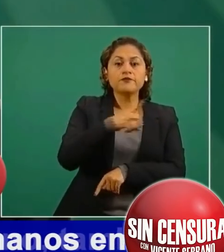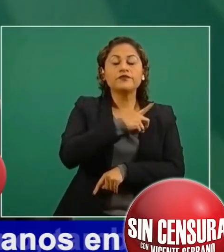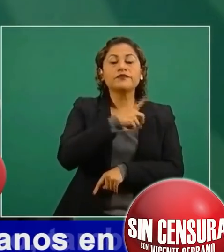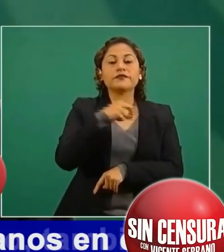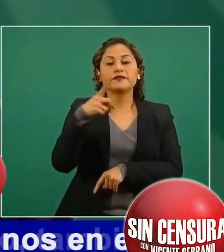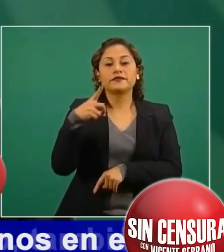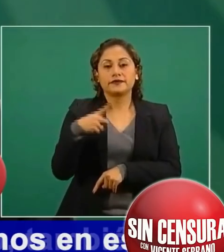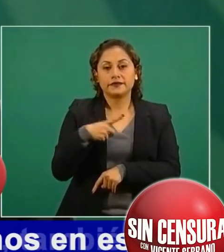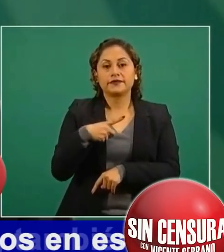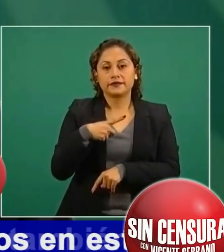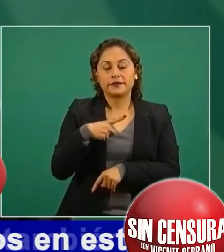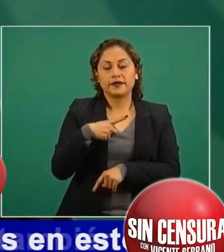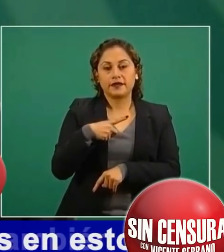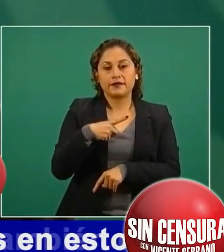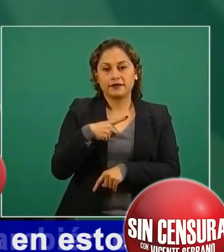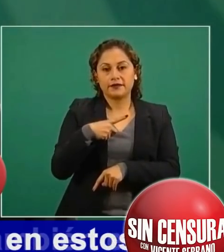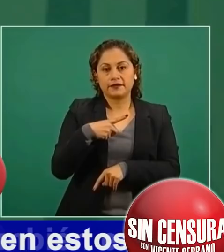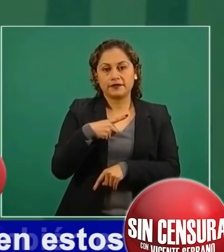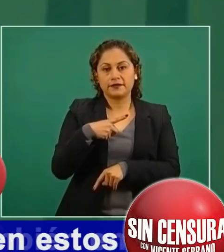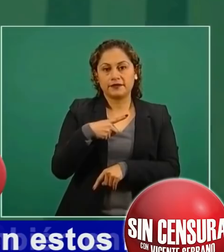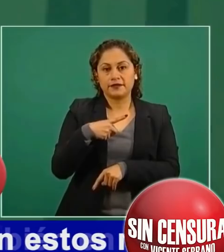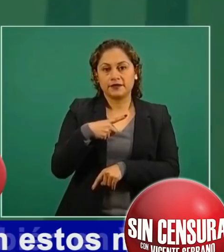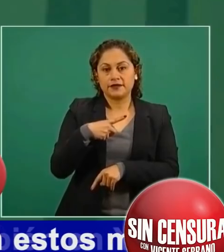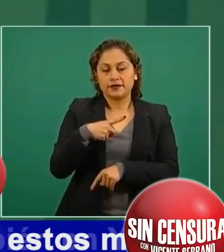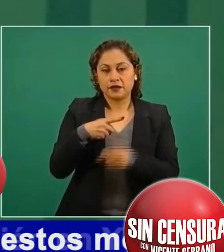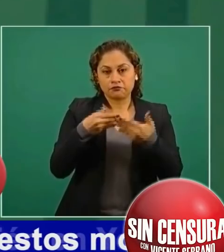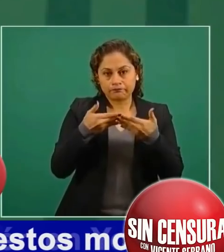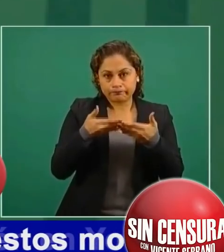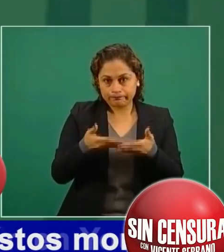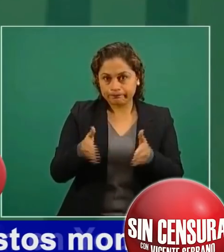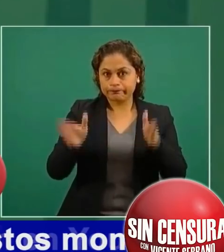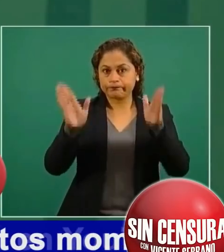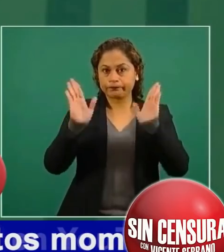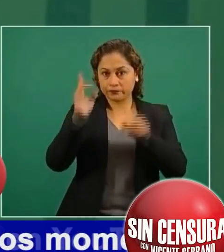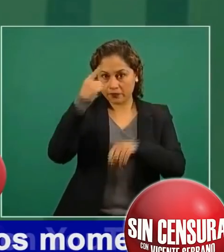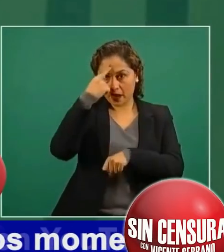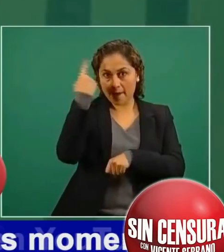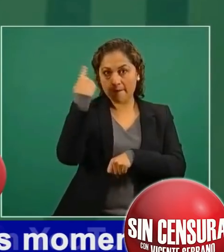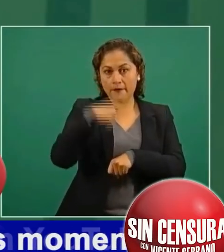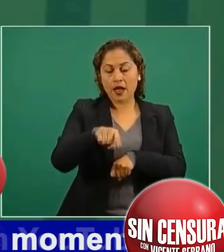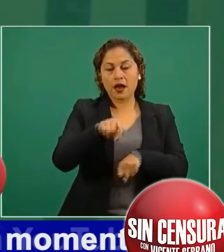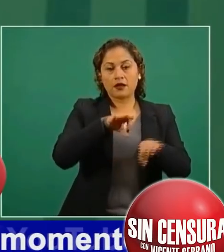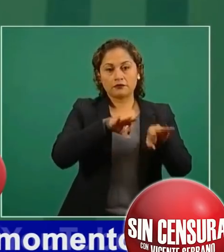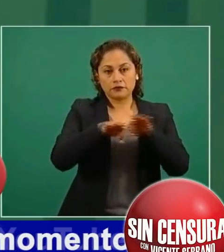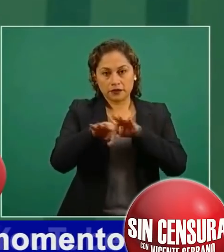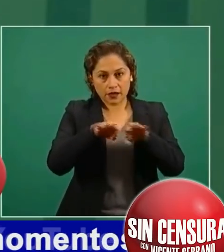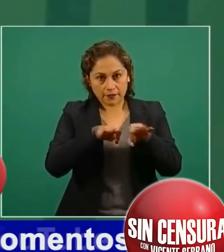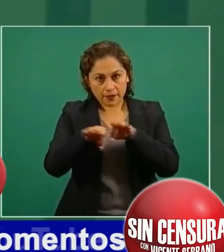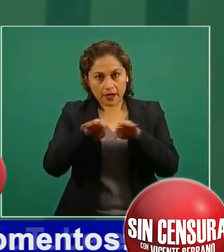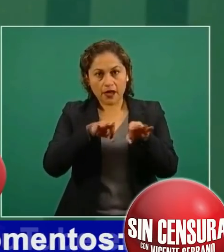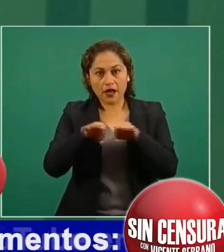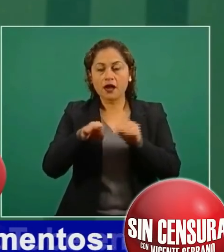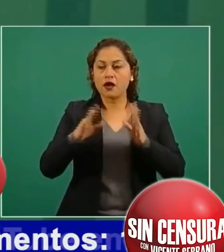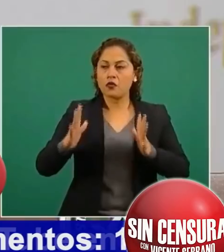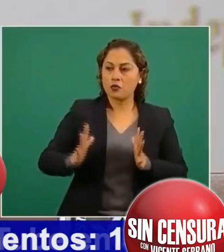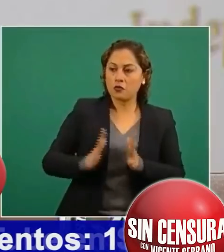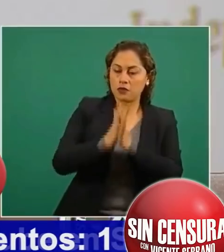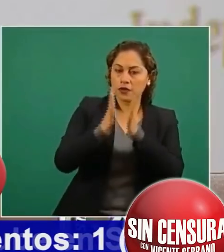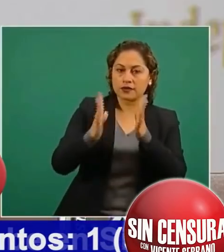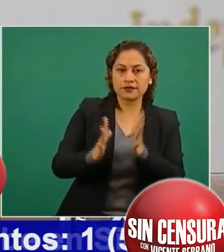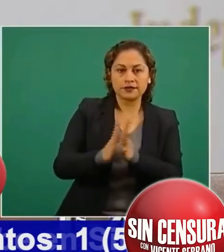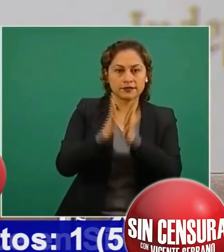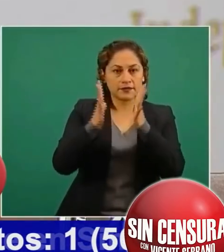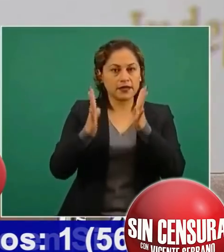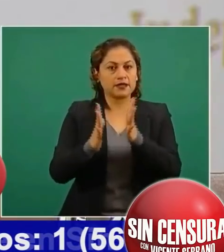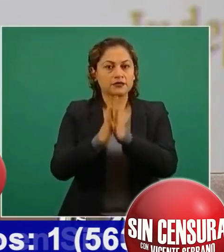haber posibilidades de trabajo y de participación